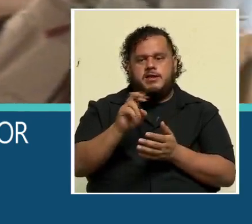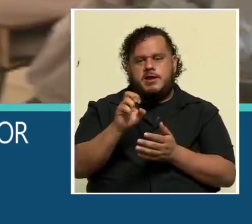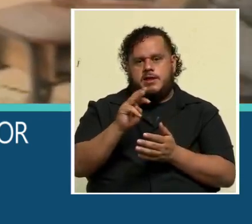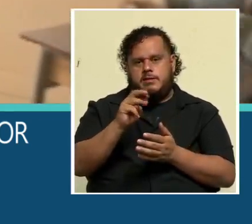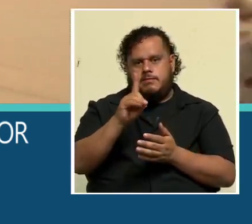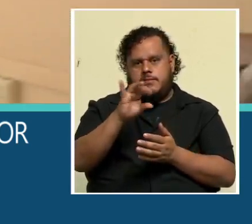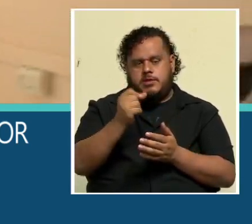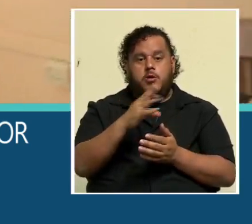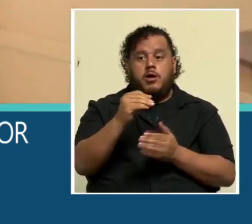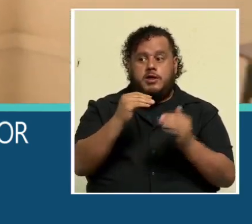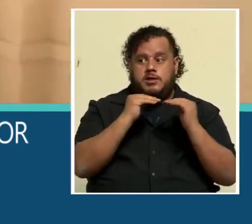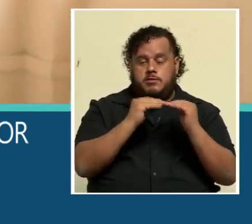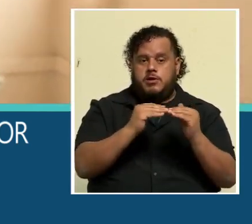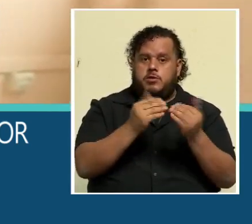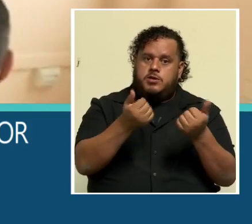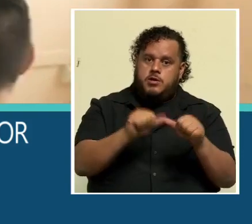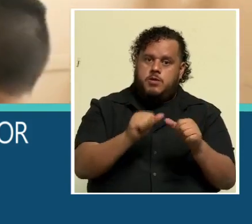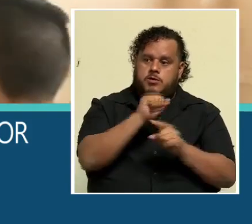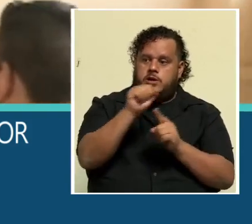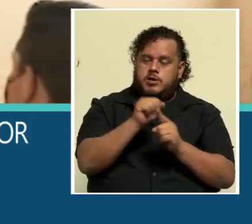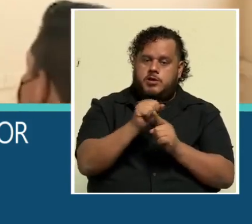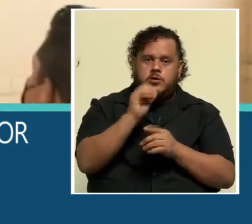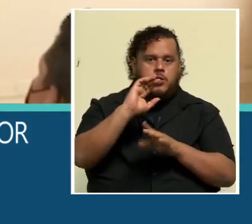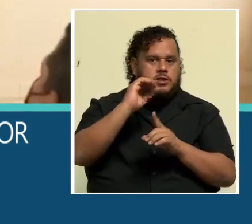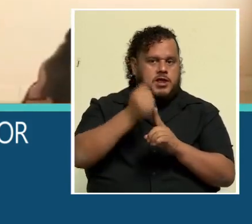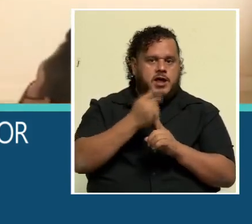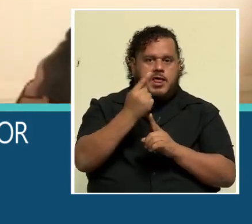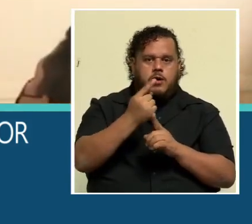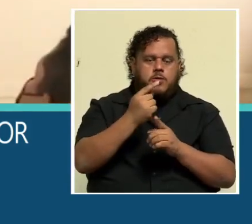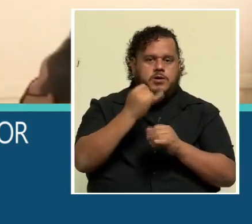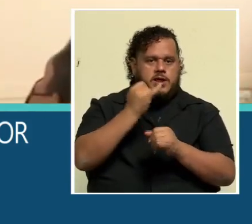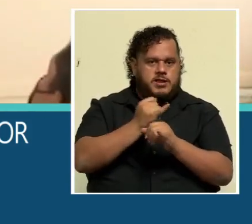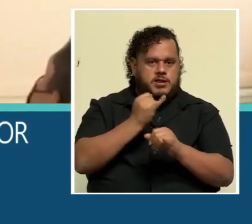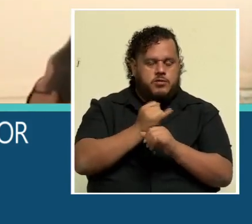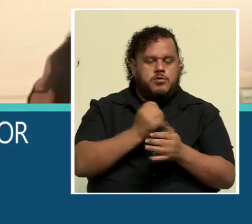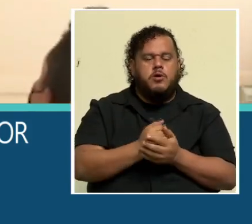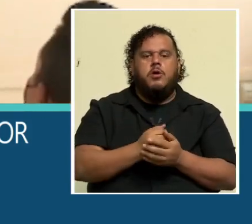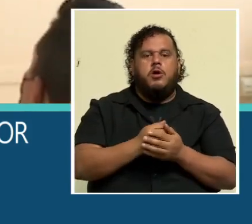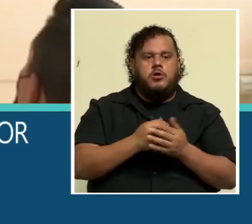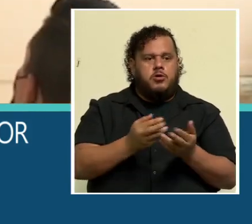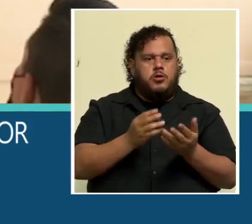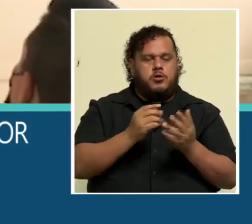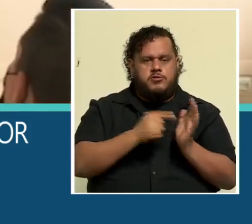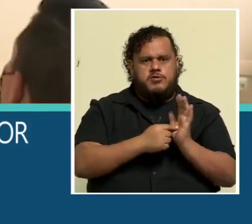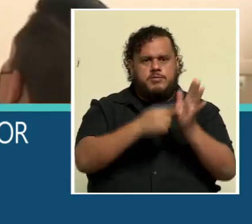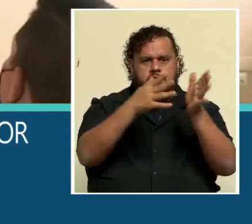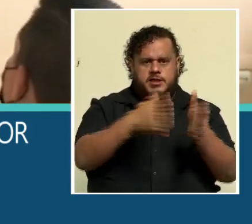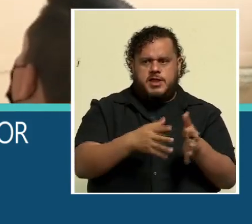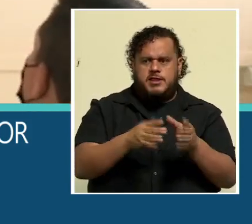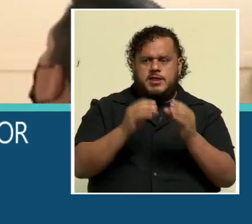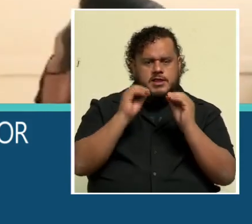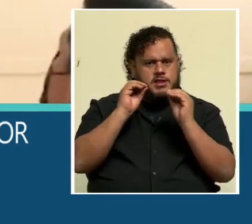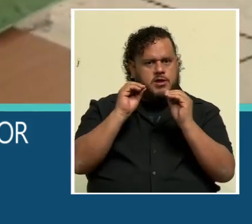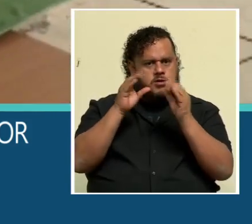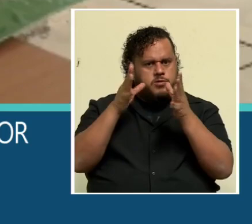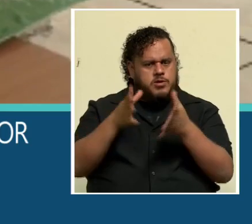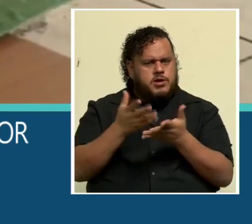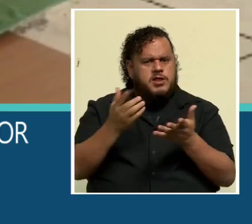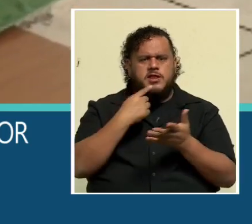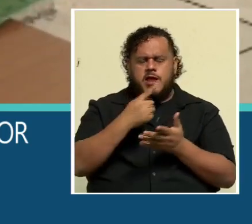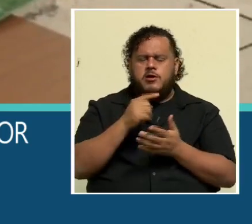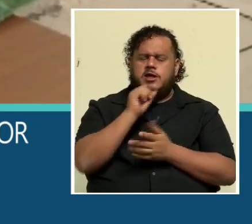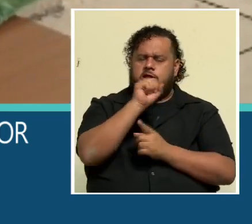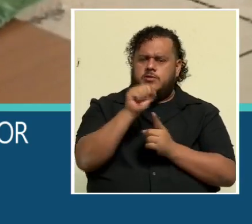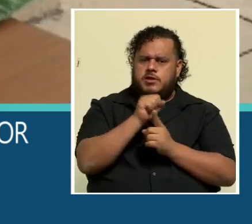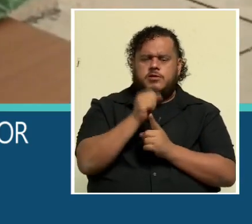nivelación según sea la situación de cada centro educativo. Los representantes de los educadores comentaron que esta es una situación muy